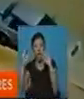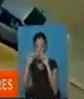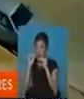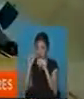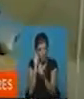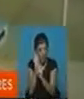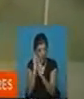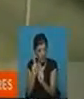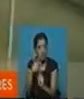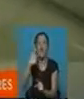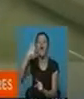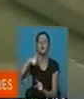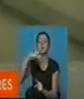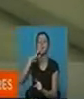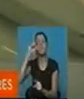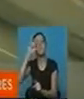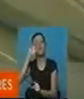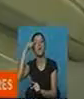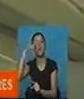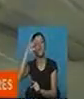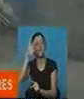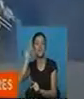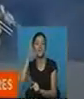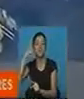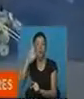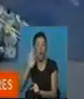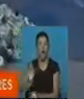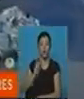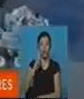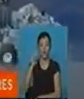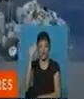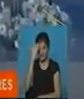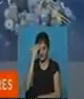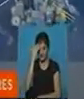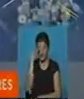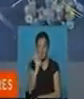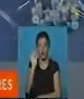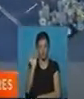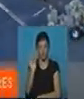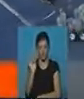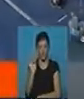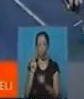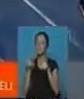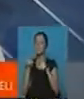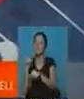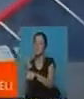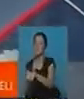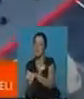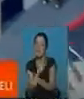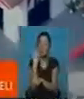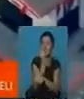trabajo en San Bernardino en diciembre de 2015. Para prevenir hechos como estos, es vital para las